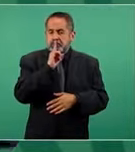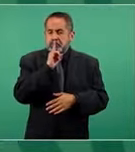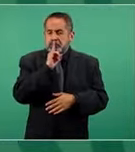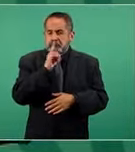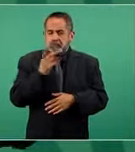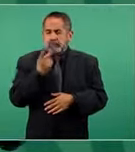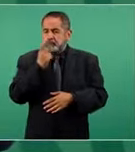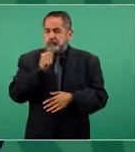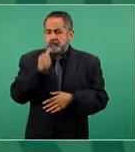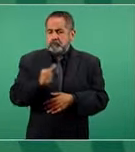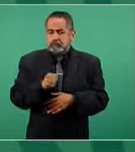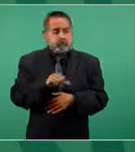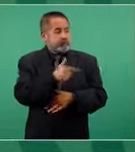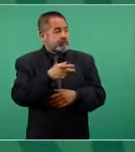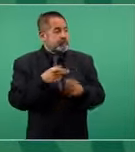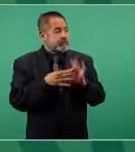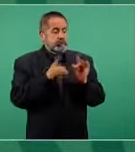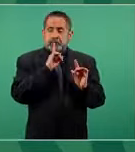Y otros medios,